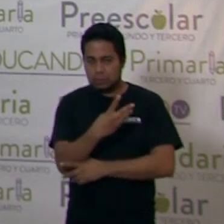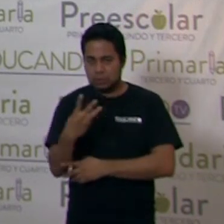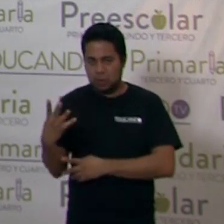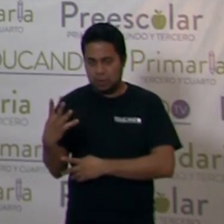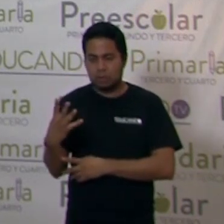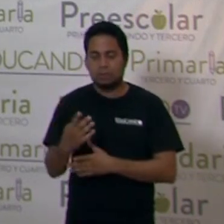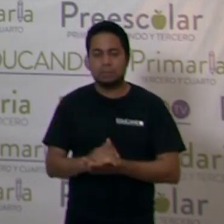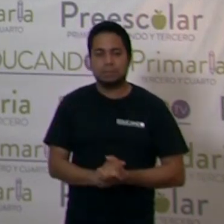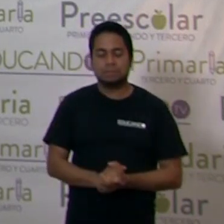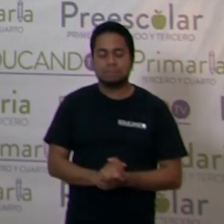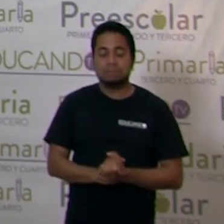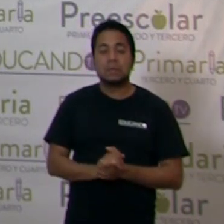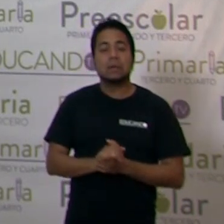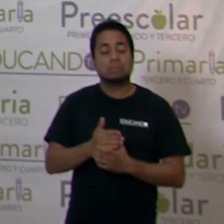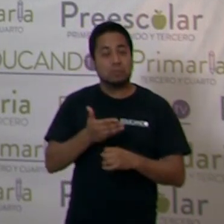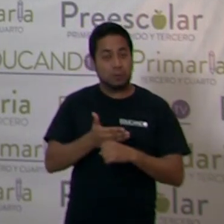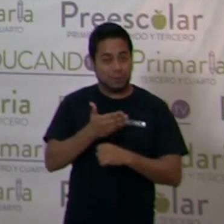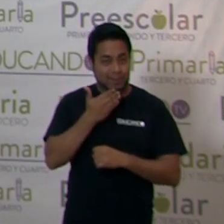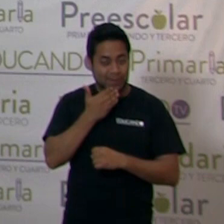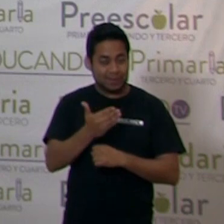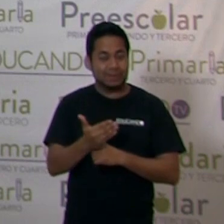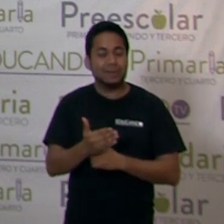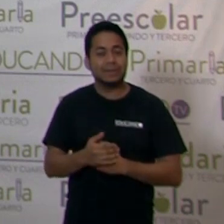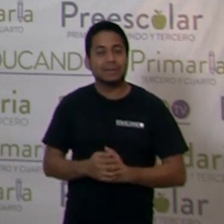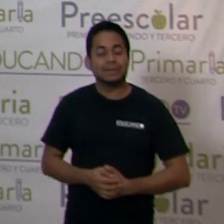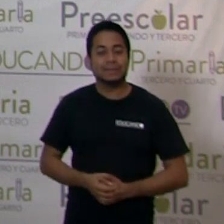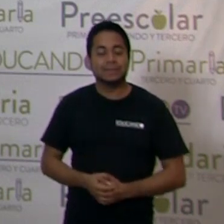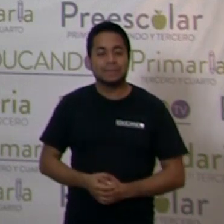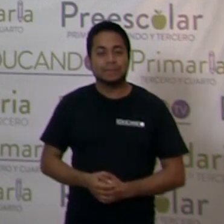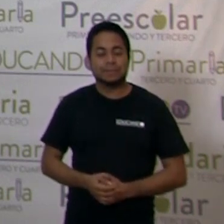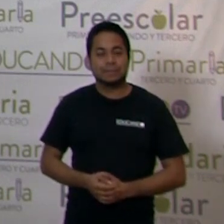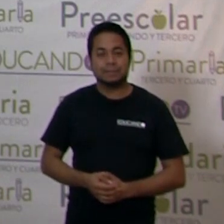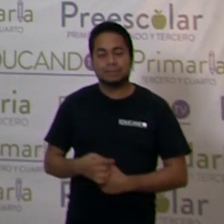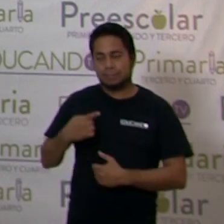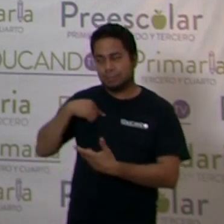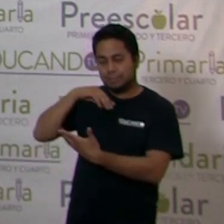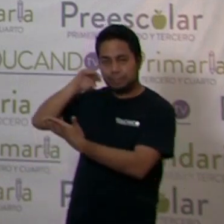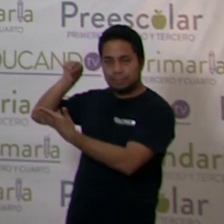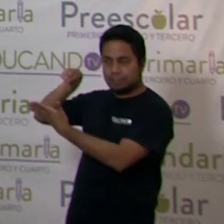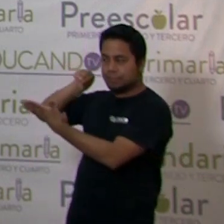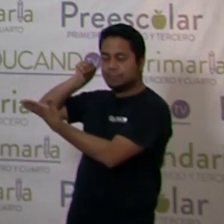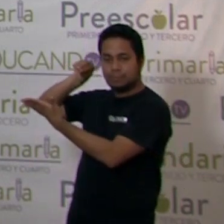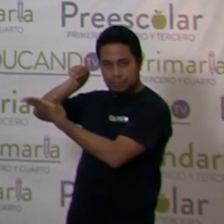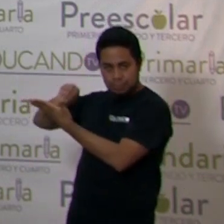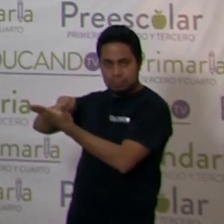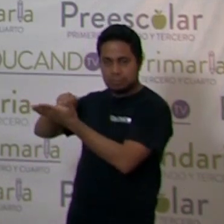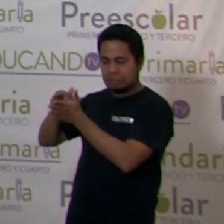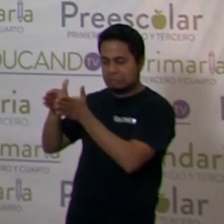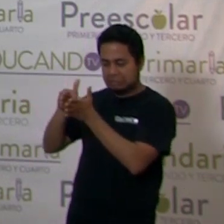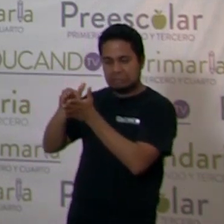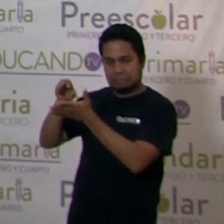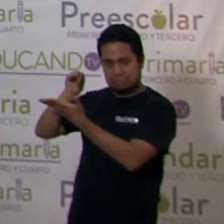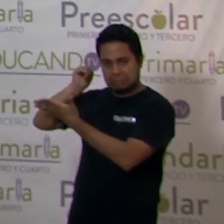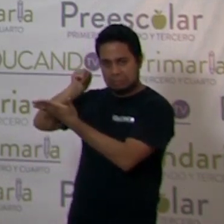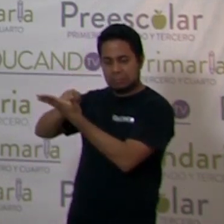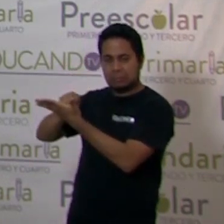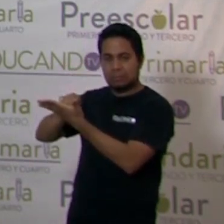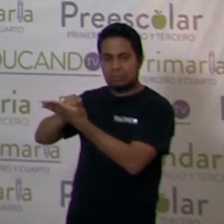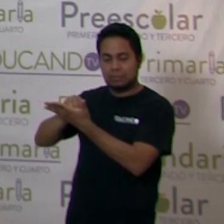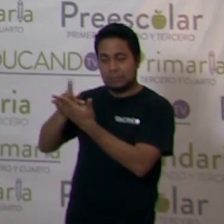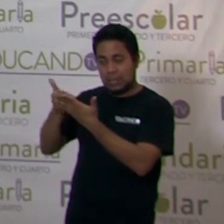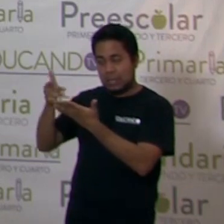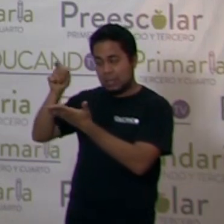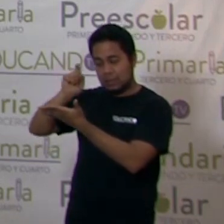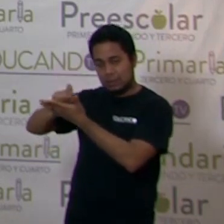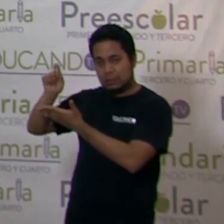cu perfecto perfectísimo vamos a colocarlo acá a un ladito y vamos